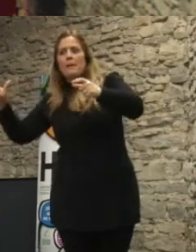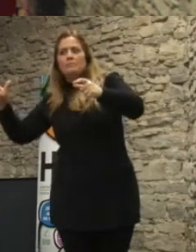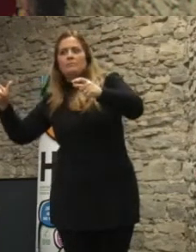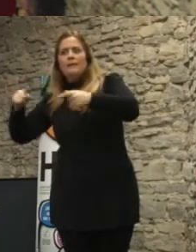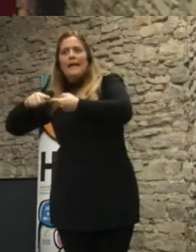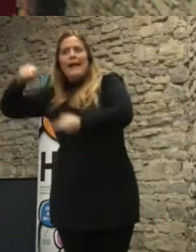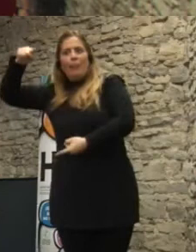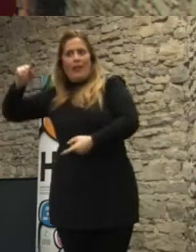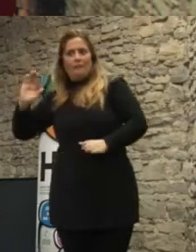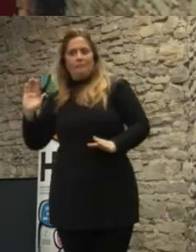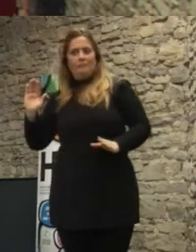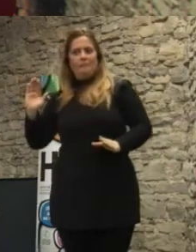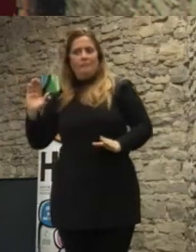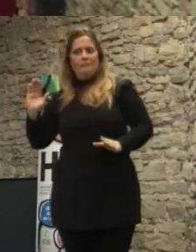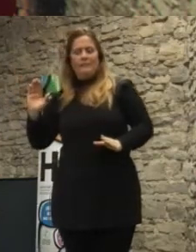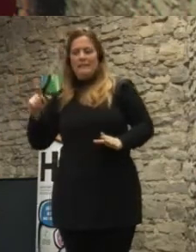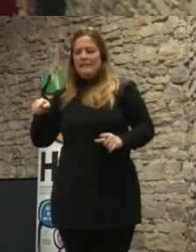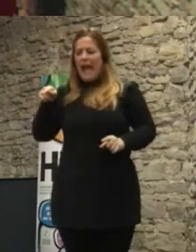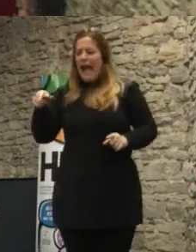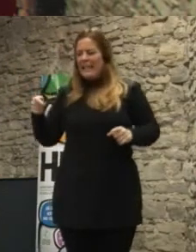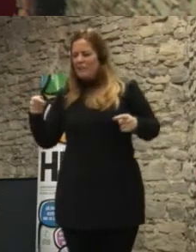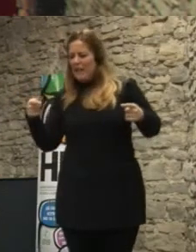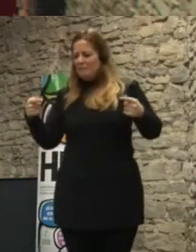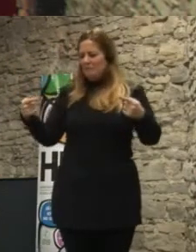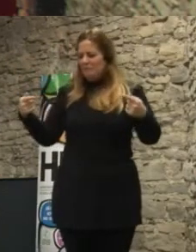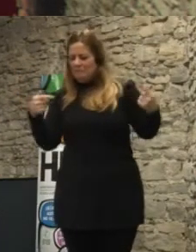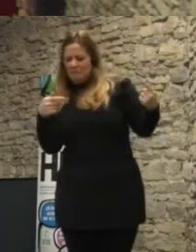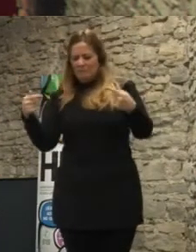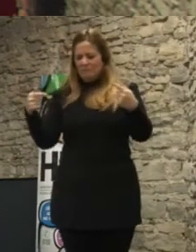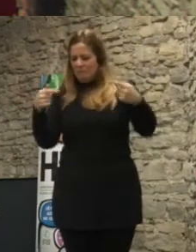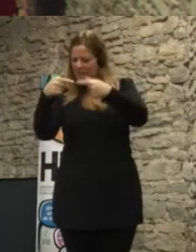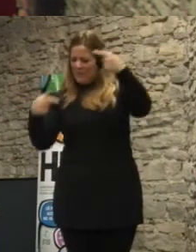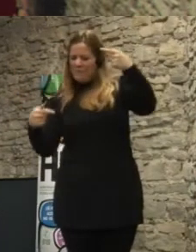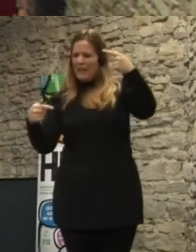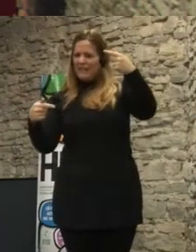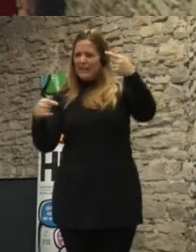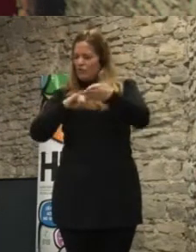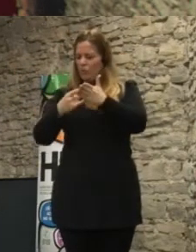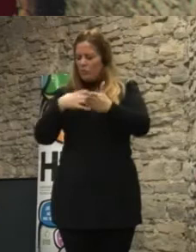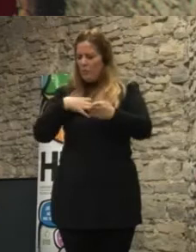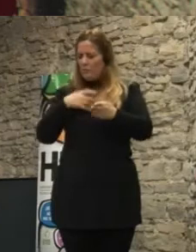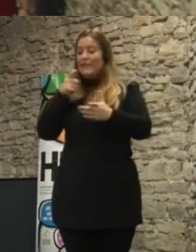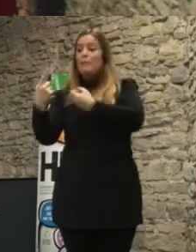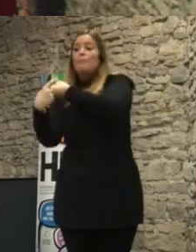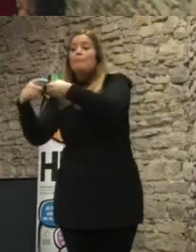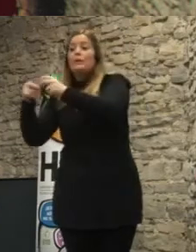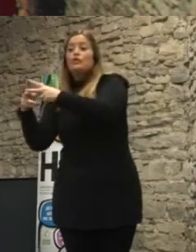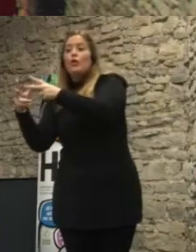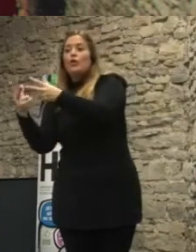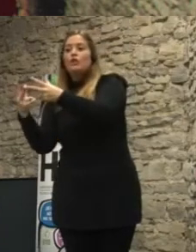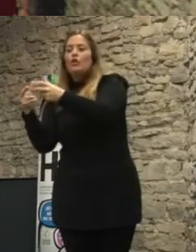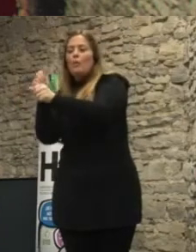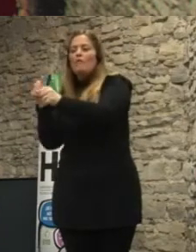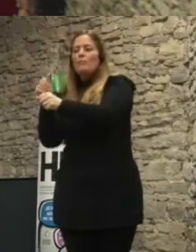Ahí hay una tensión que no sabemos cómo resolver, ¿no? Porque son participación social, pero responden a formas organizativas muy